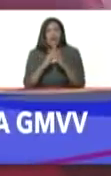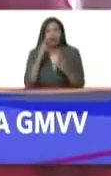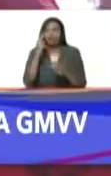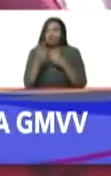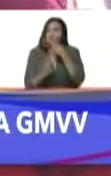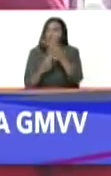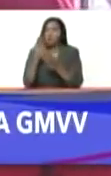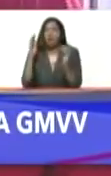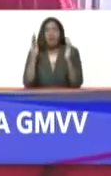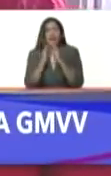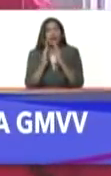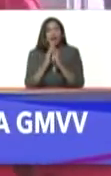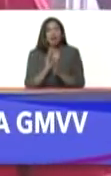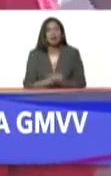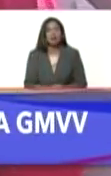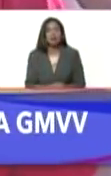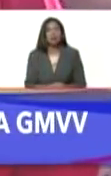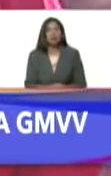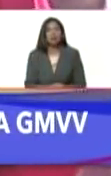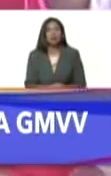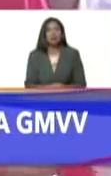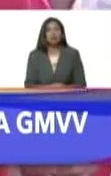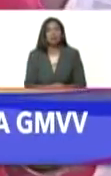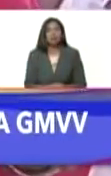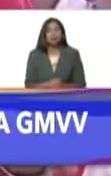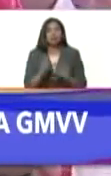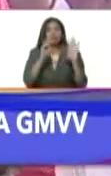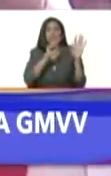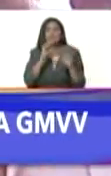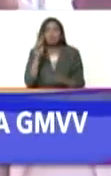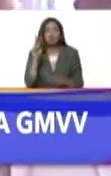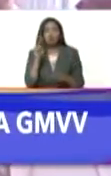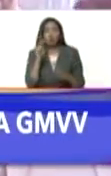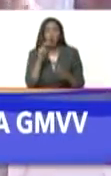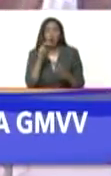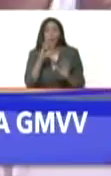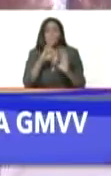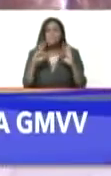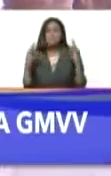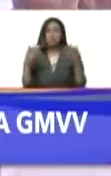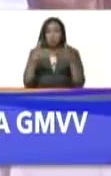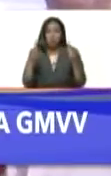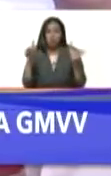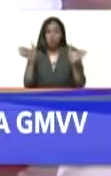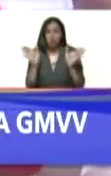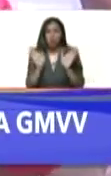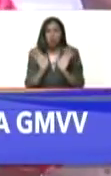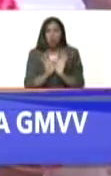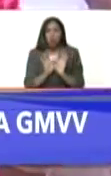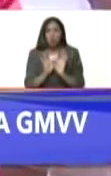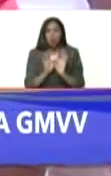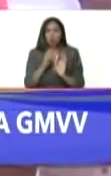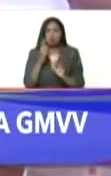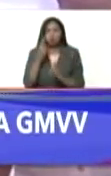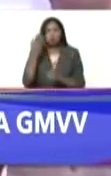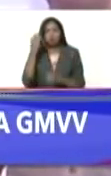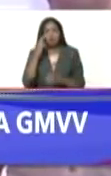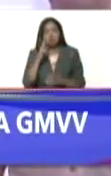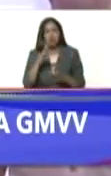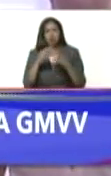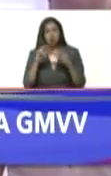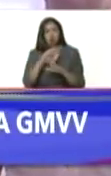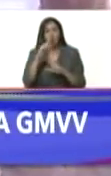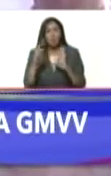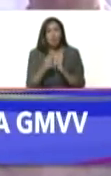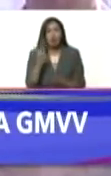Este hogar, 62 metros cuadrados, tiene su patio hacia atrás, su patio adelante, tiene